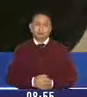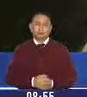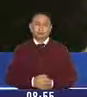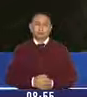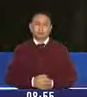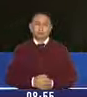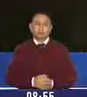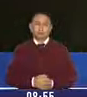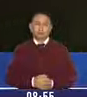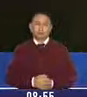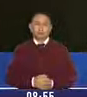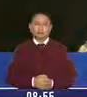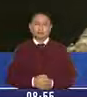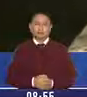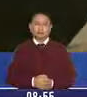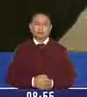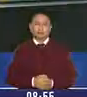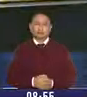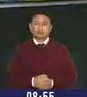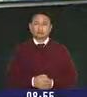Quito informó Adriana Rojas.